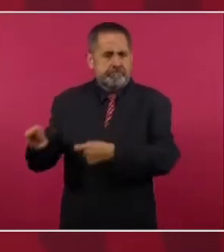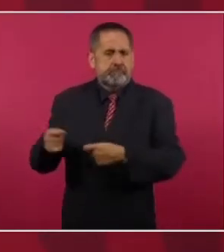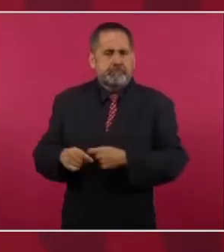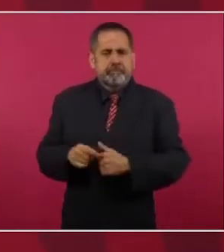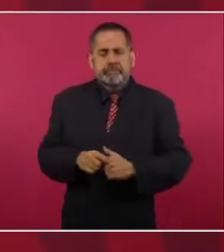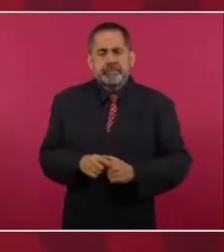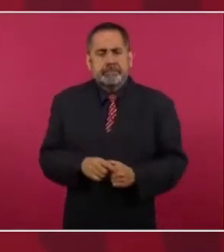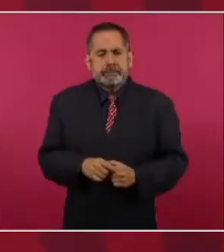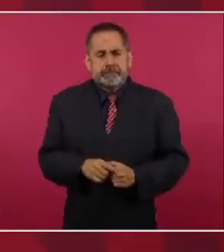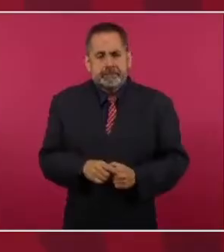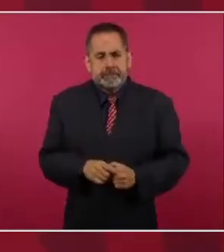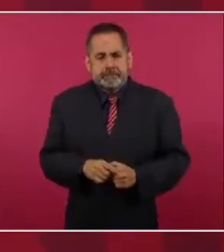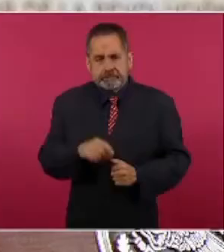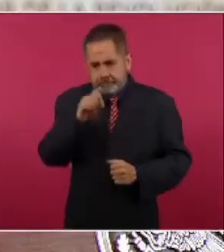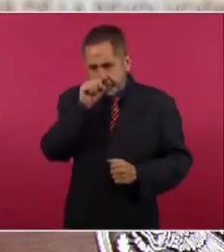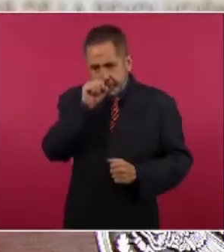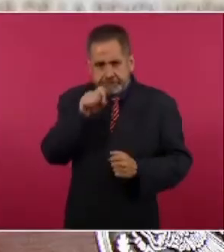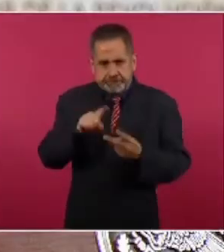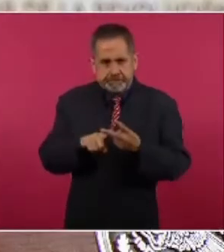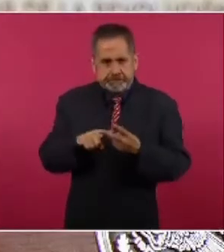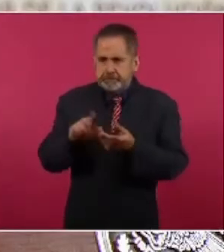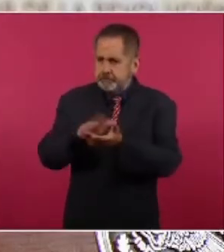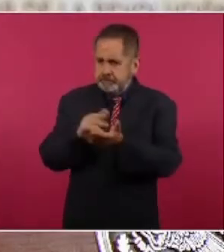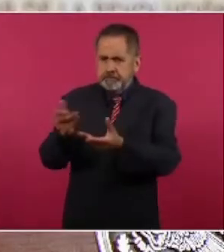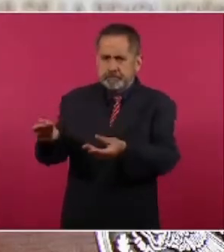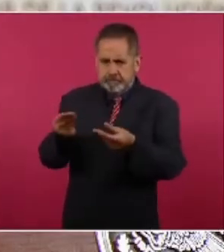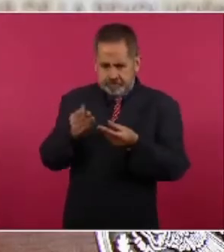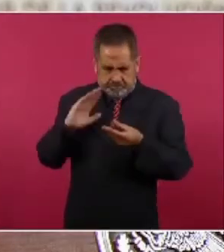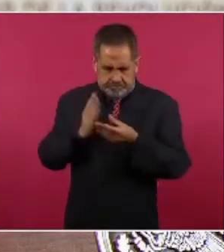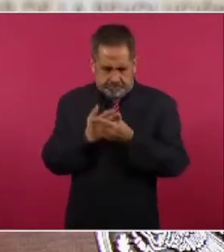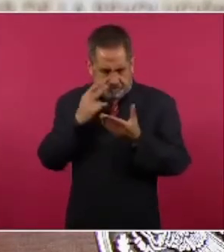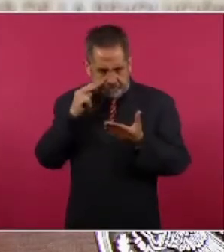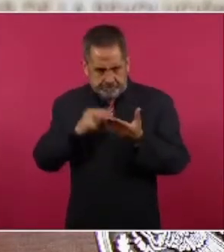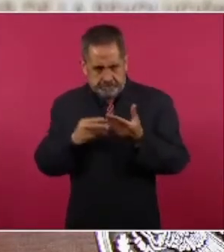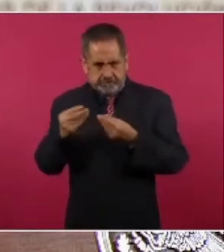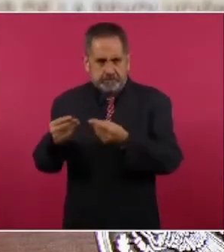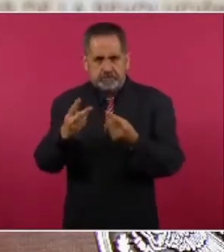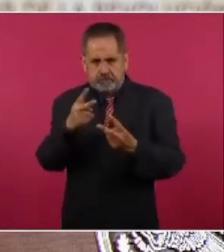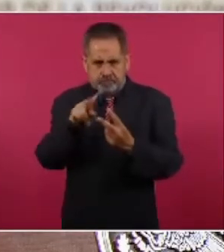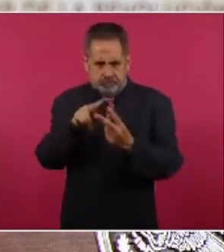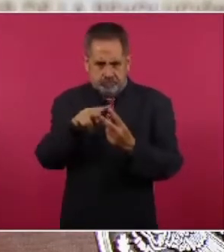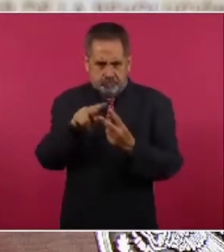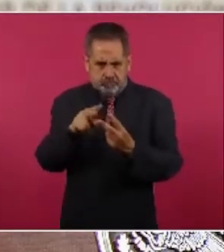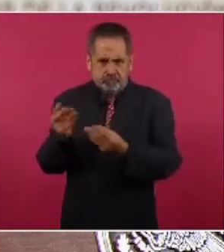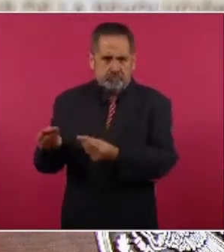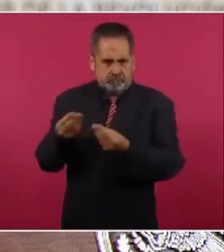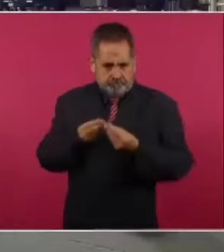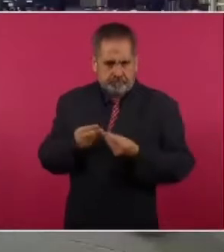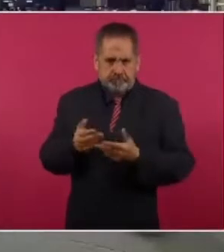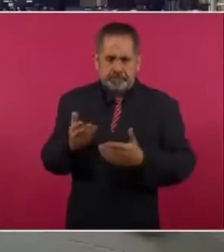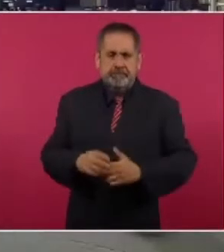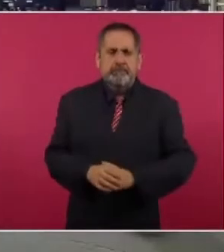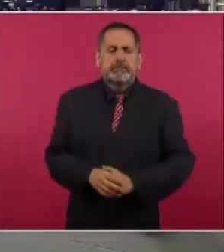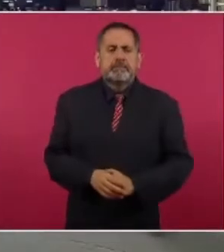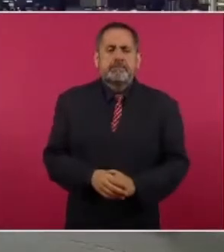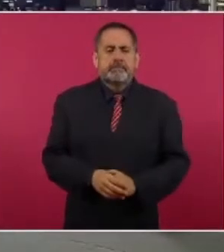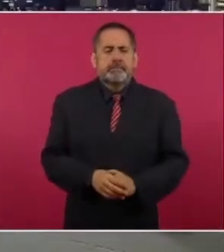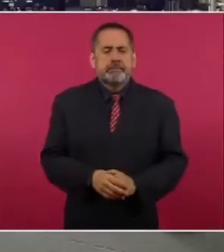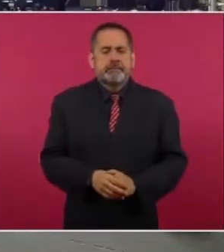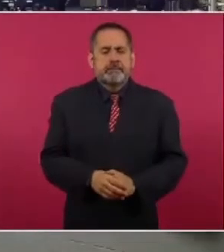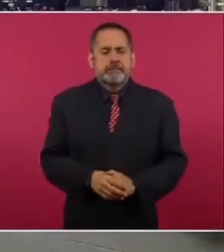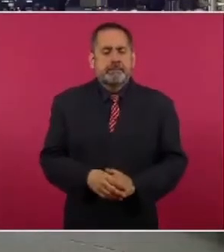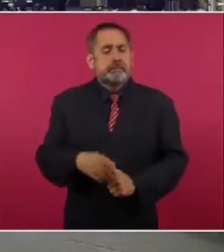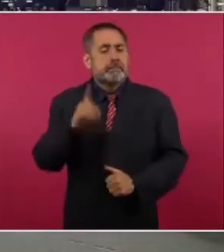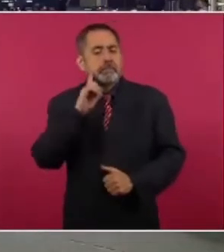También el documento nos los entregas, los 2 casos. Muy bien. Gracias,